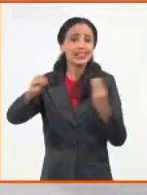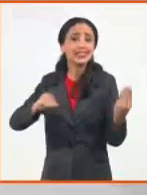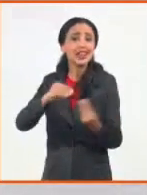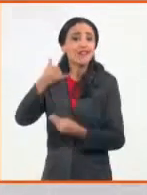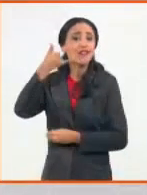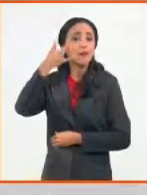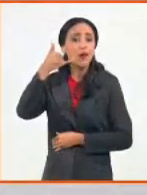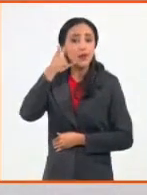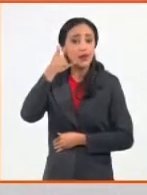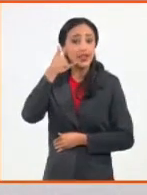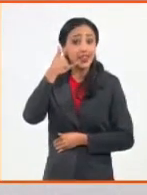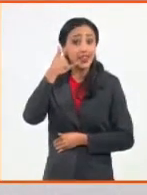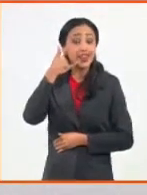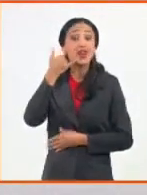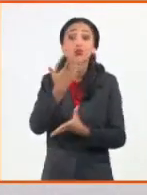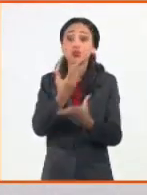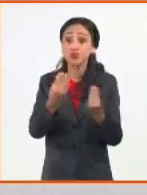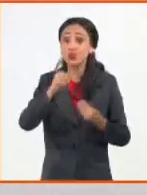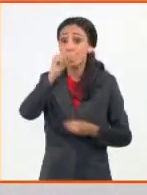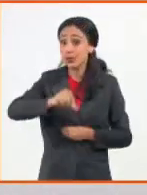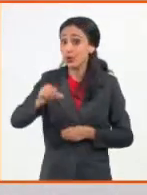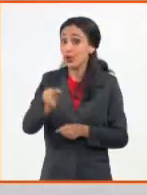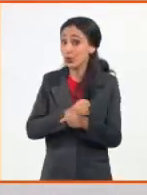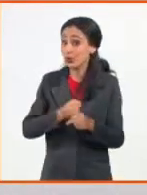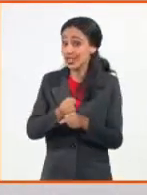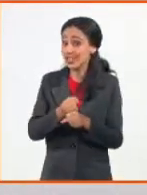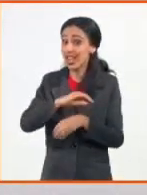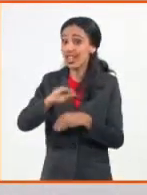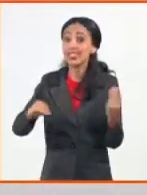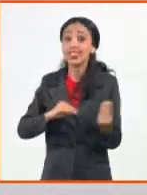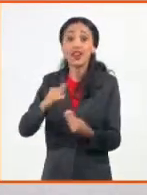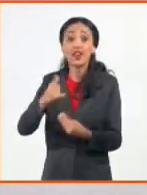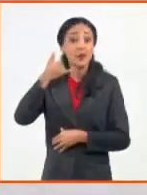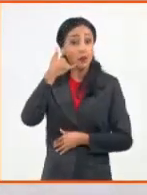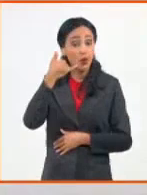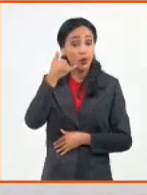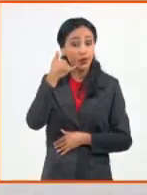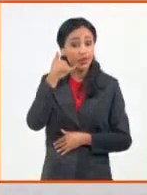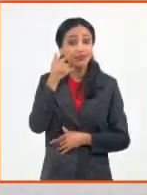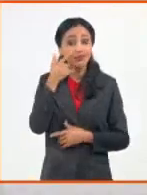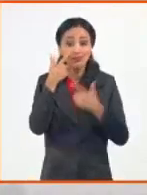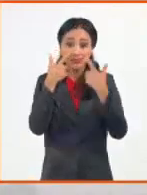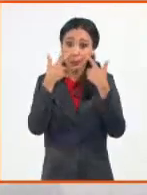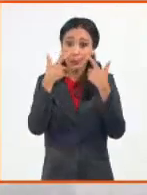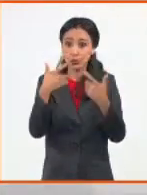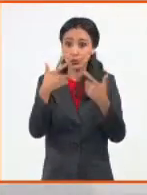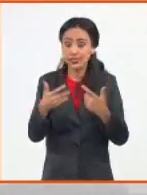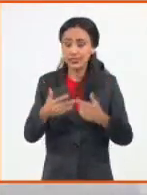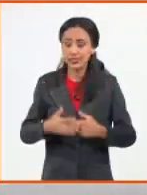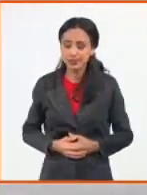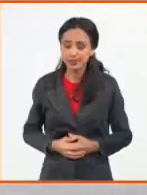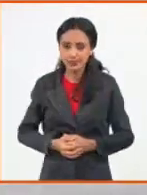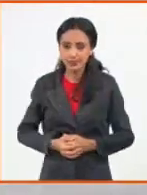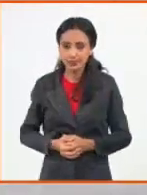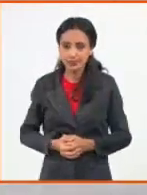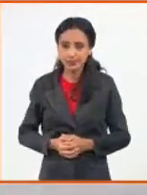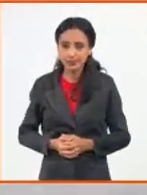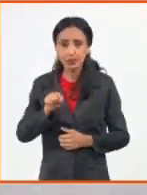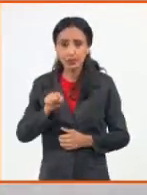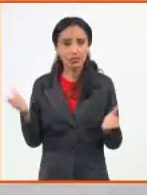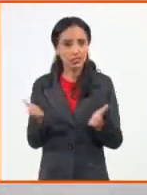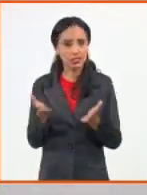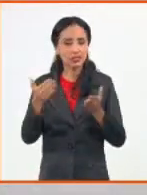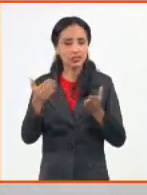2,3 millones de usuarios y maneja importantes niveles de transacciones financieras es un desarrollo propio